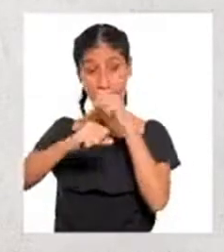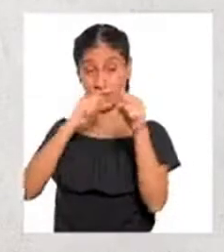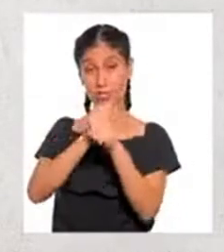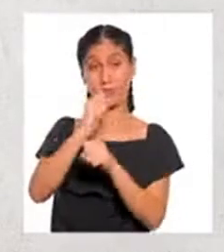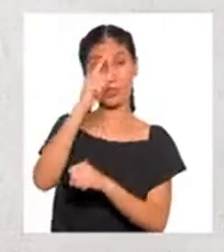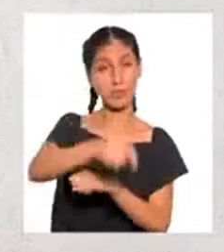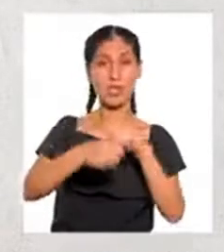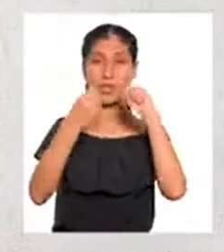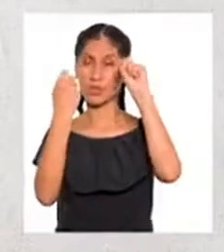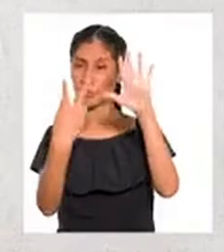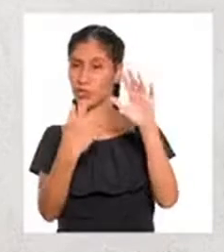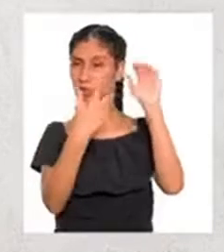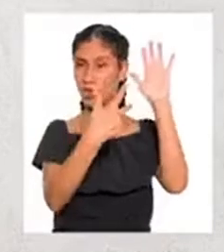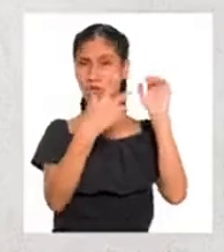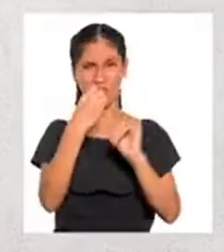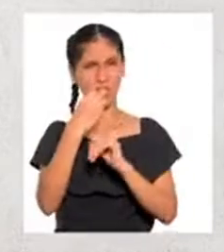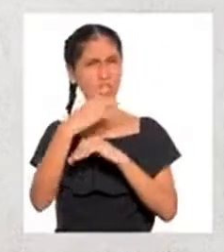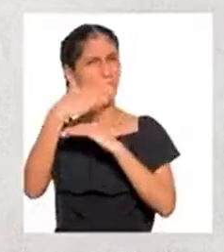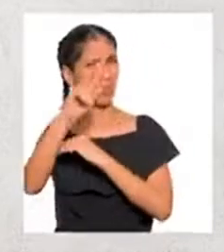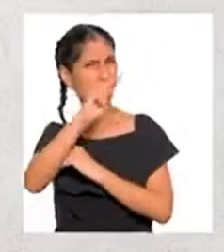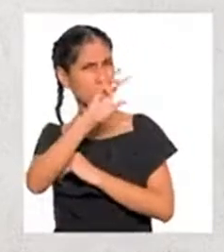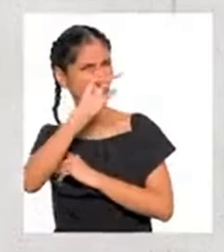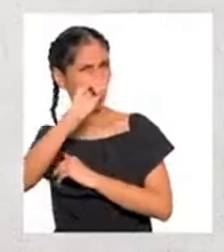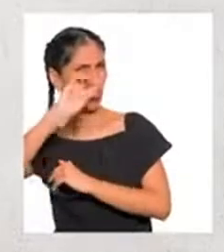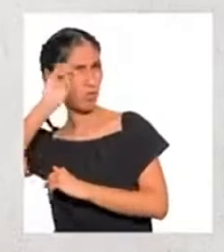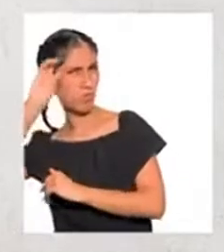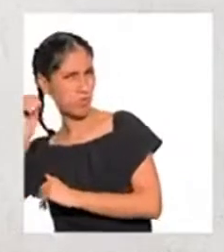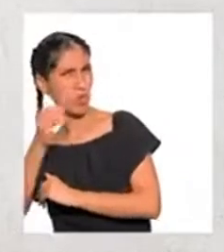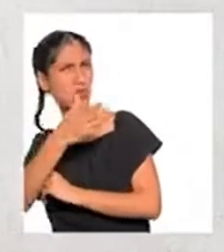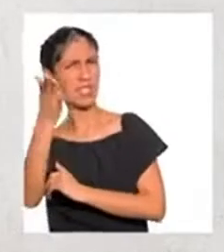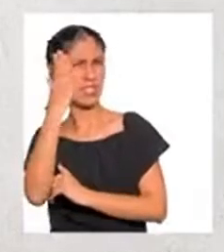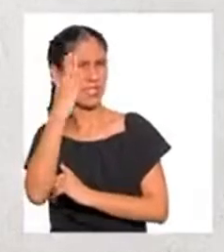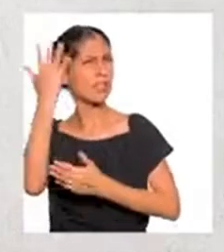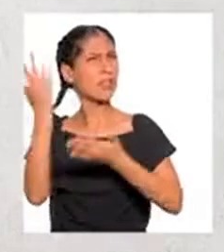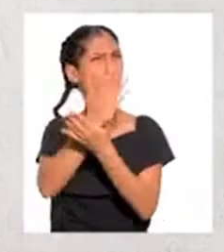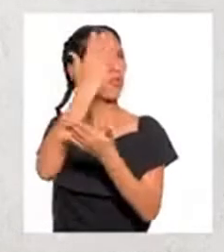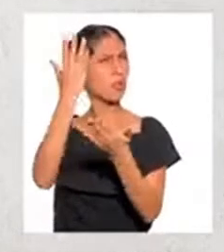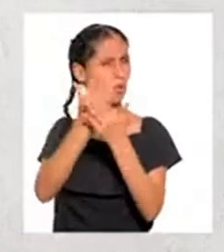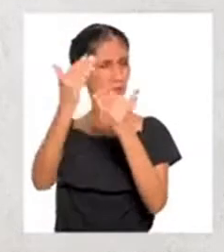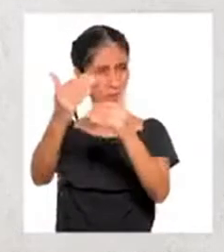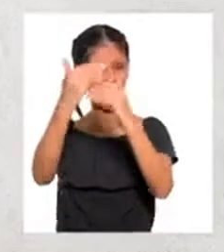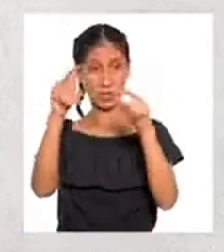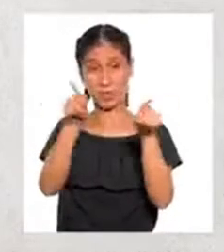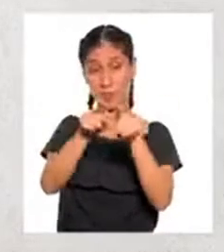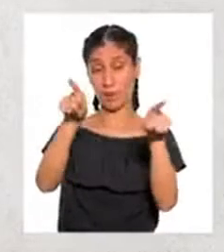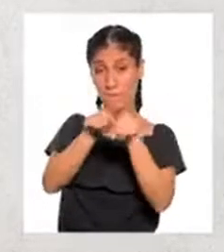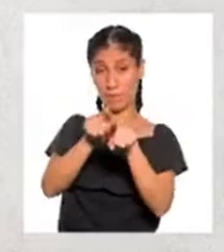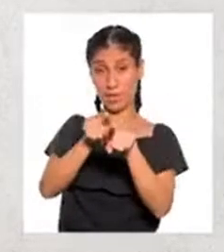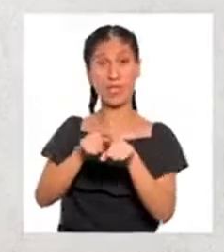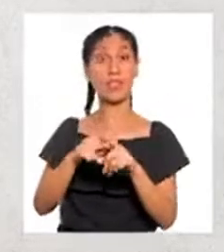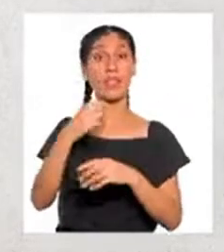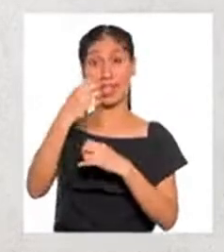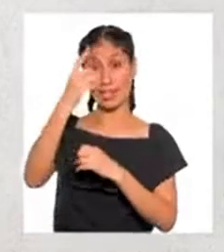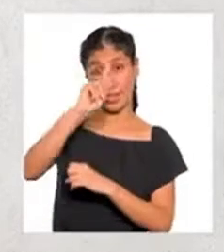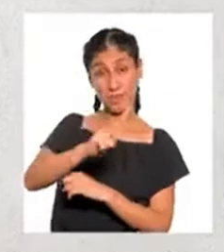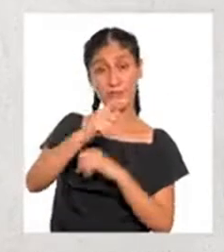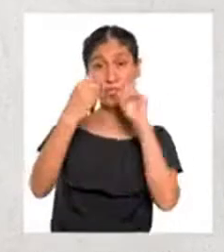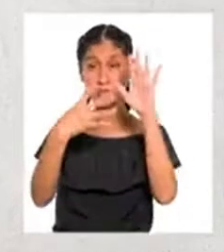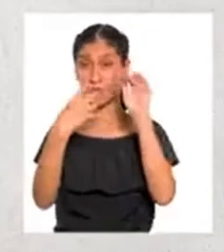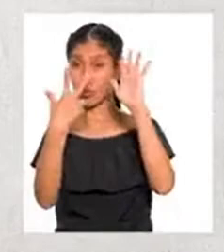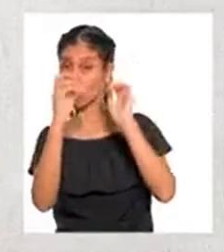años 1980 y 2000? ¿Qué saben sobre la crisis económica que vivió el Perú a finales de la década